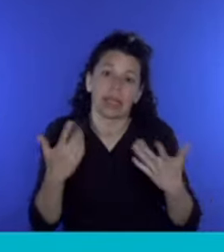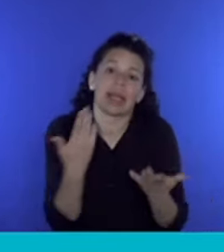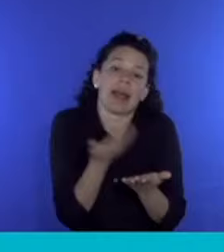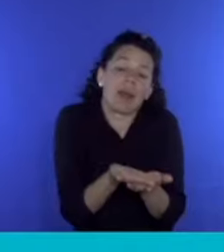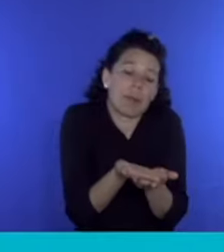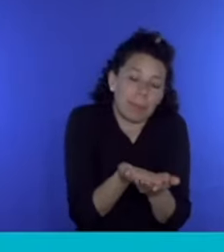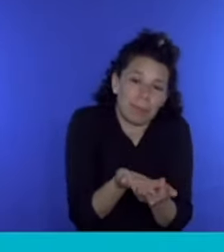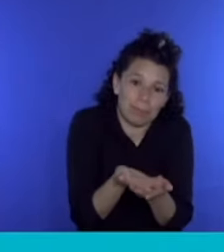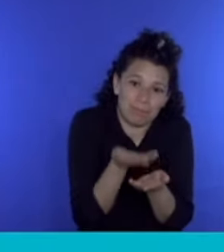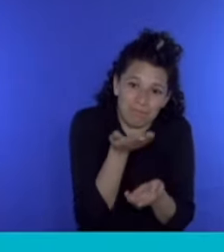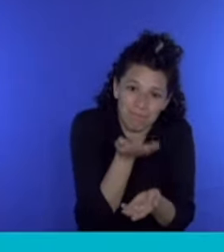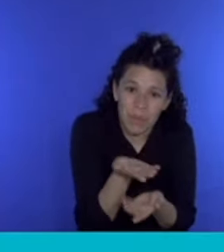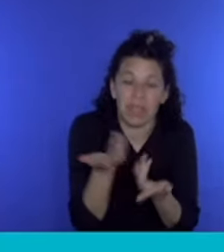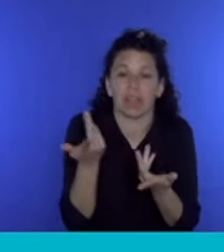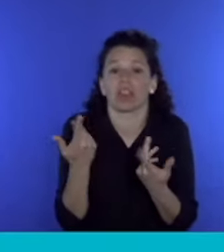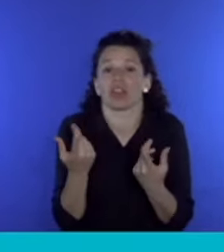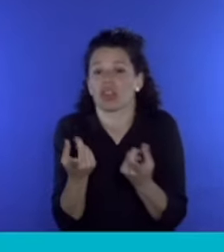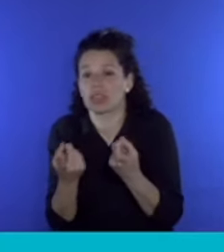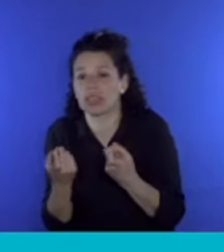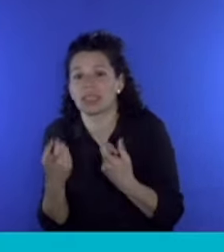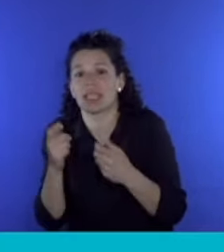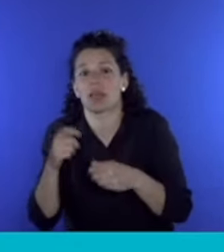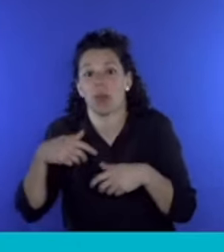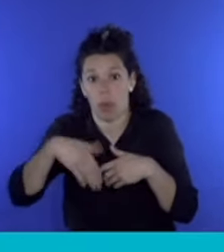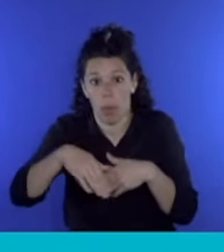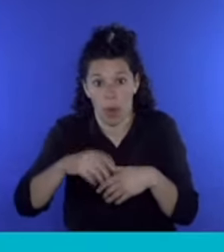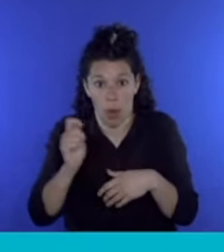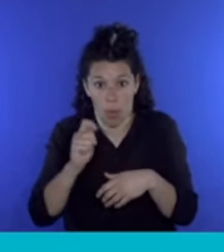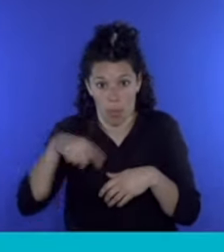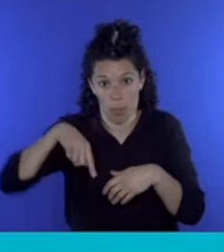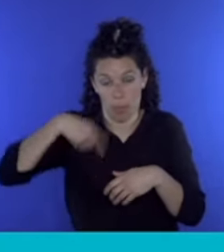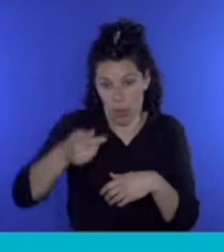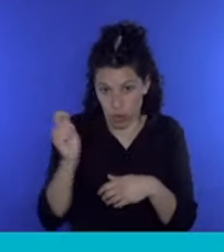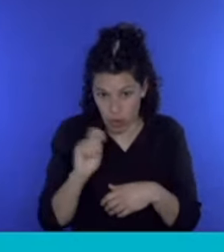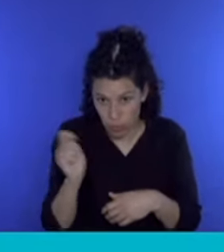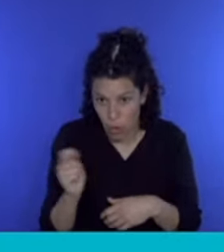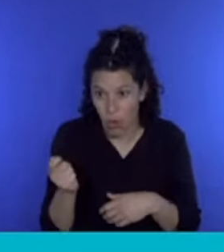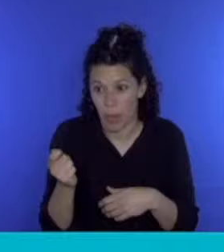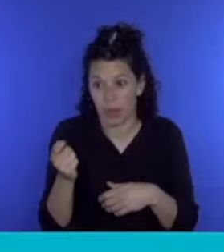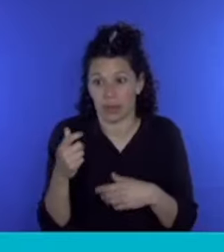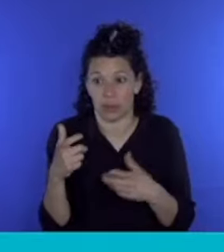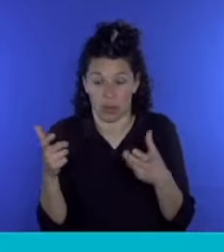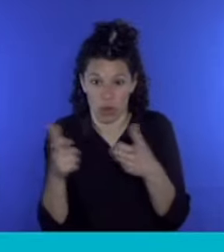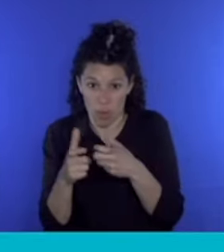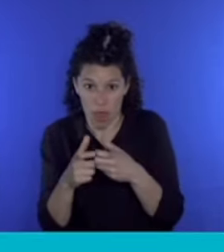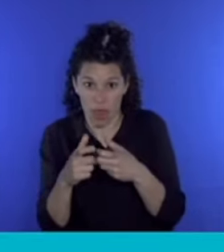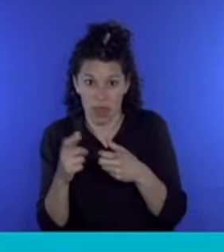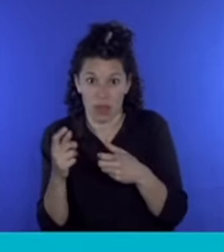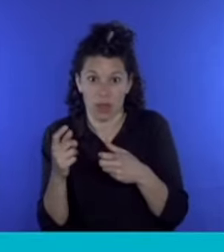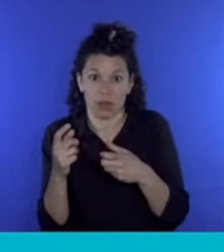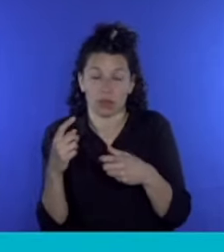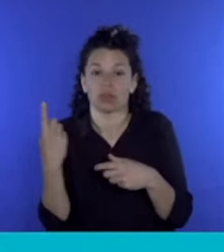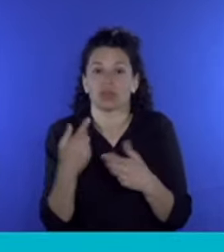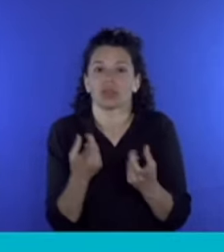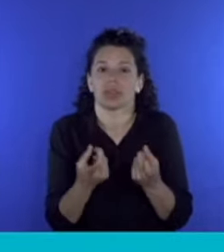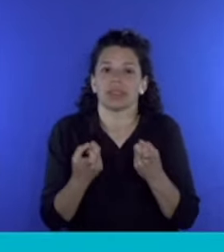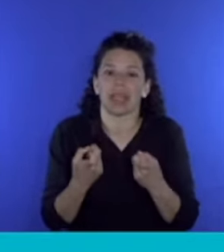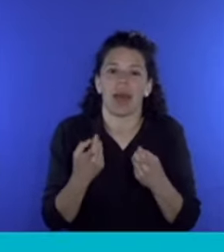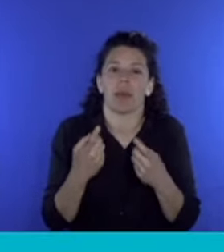durante el próximo mes cuando llevemos a las comisiones la necesidad de que esta legislatura apoye la lucha de los